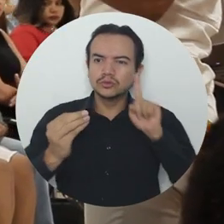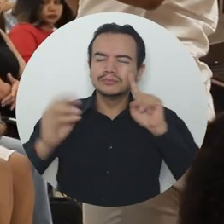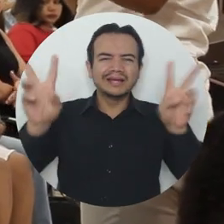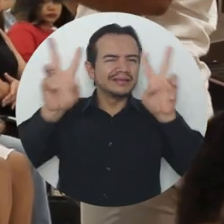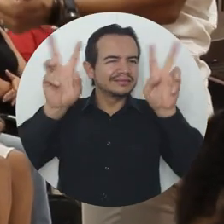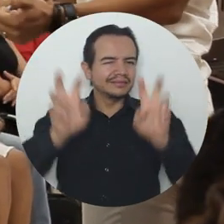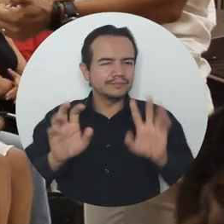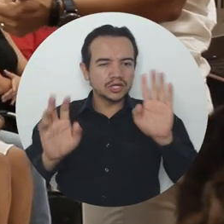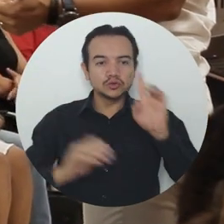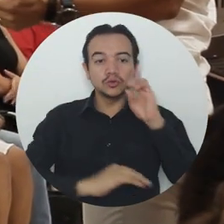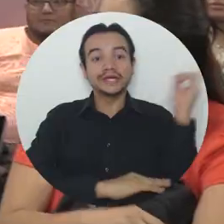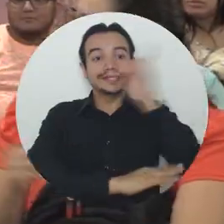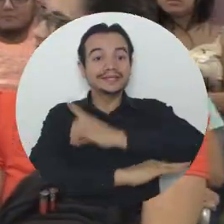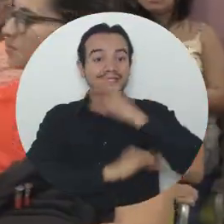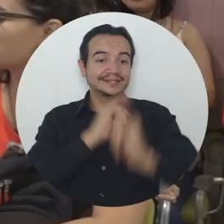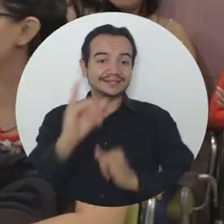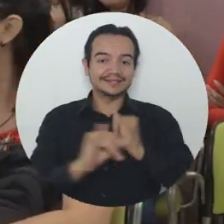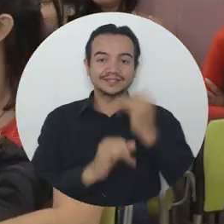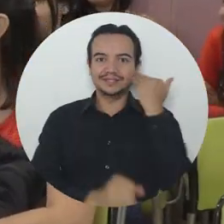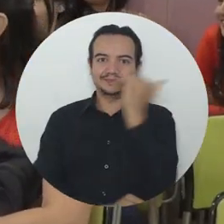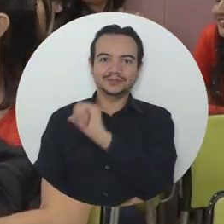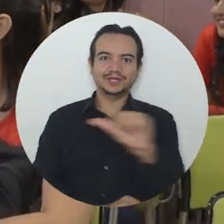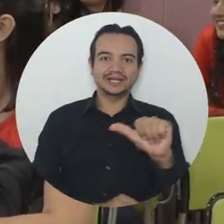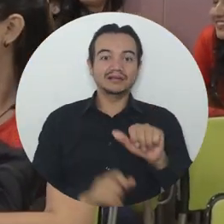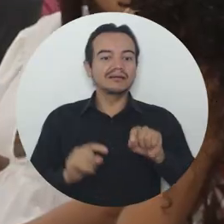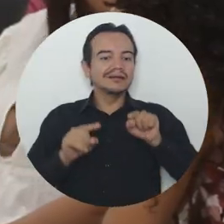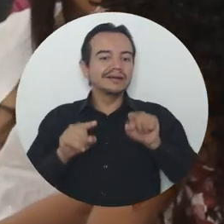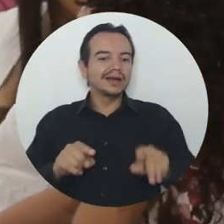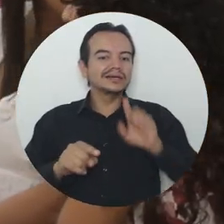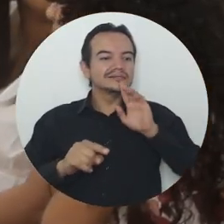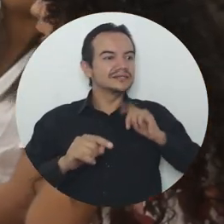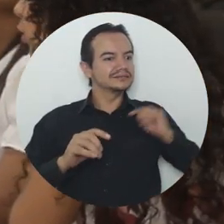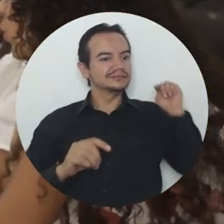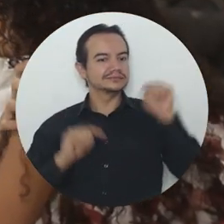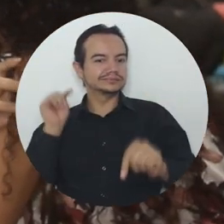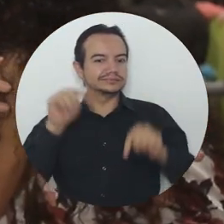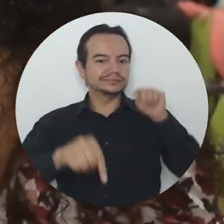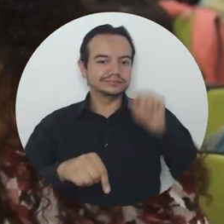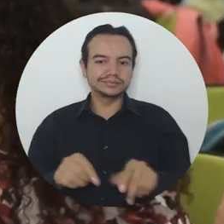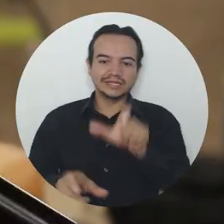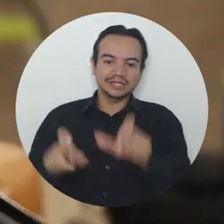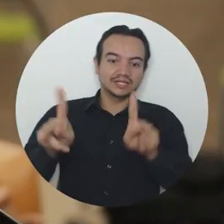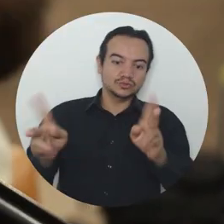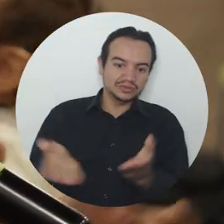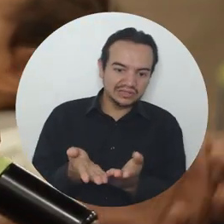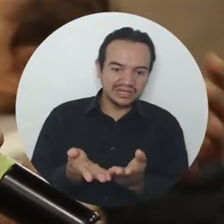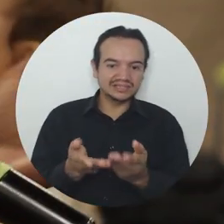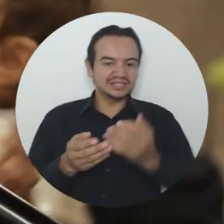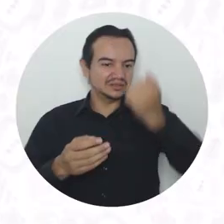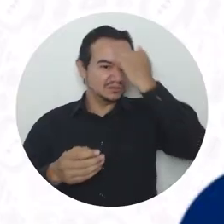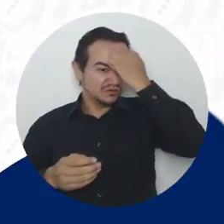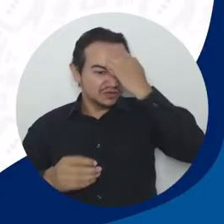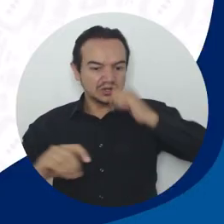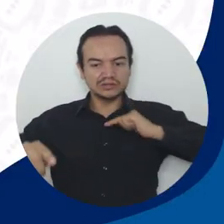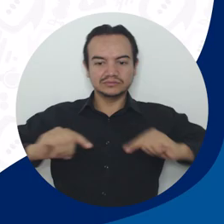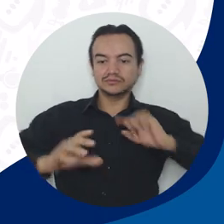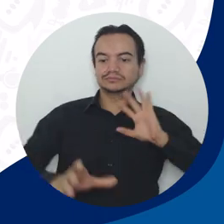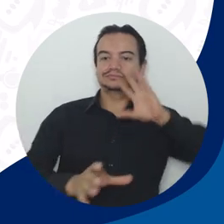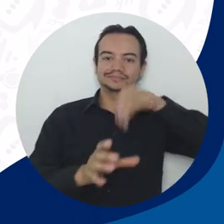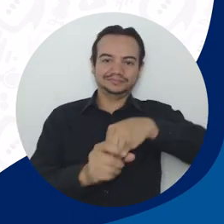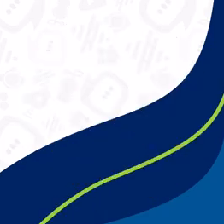amplia programación para conmemorar el Día Internacional de la Mujer, donde participaron estudiantes, docentes y funcionarias.